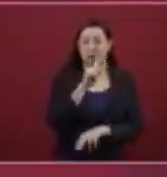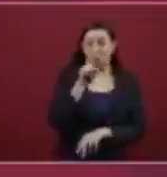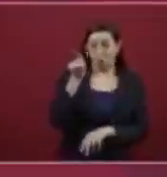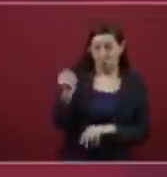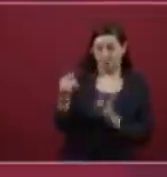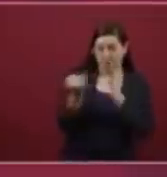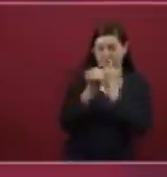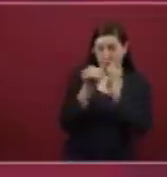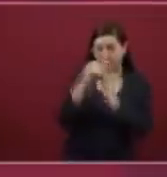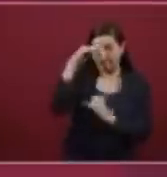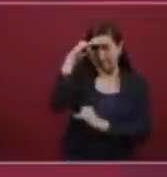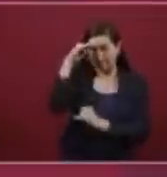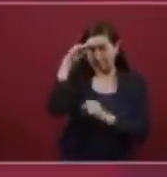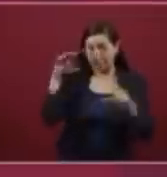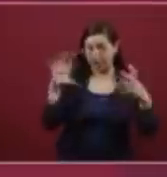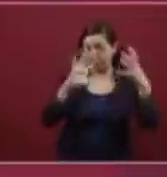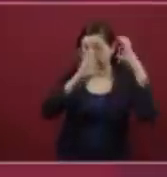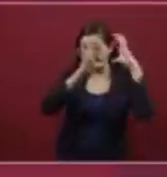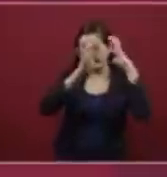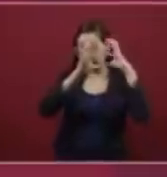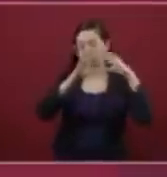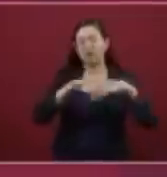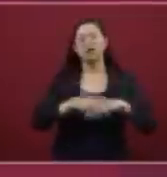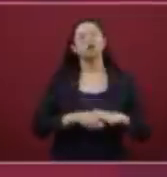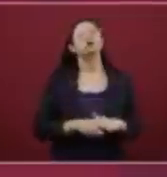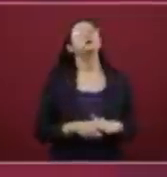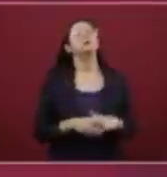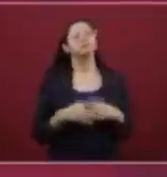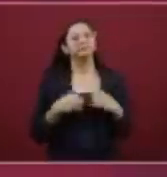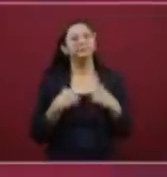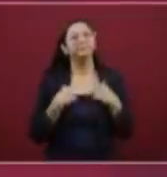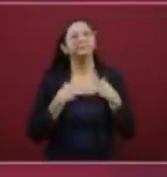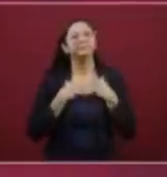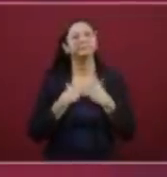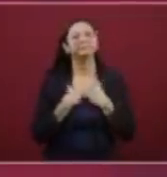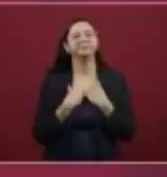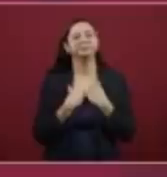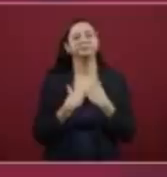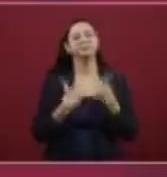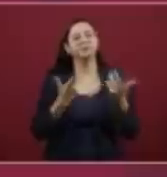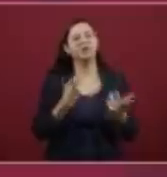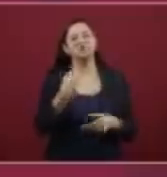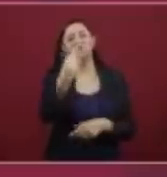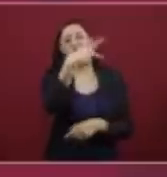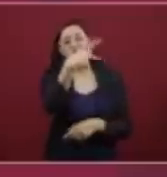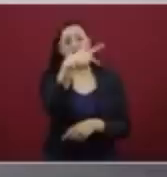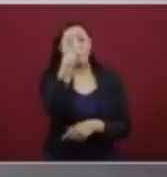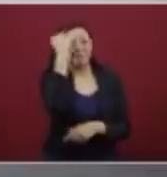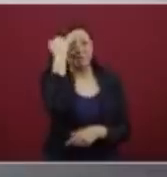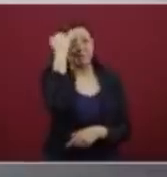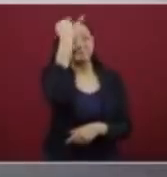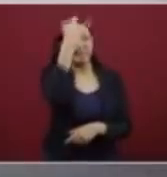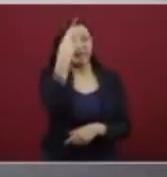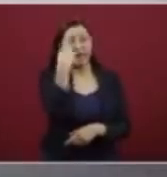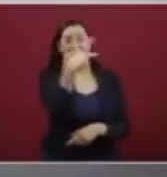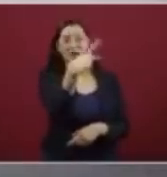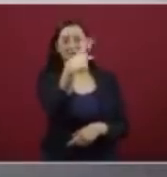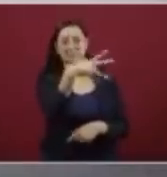él tiene una visión que respeto yo.